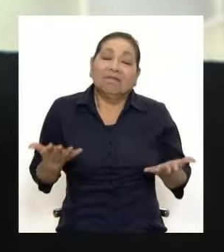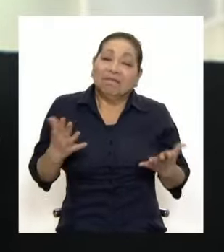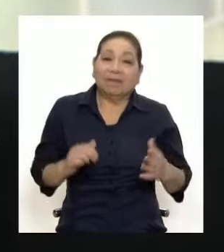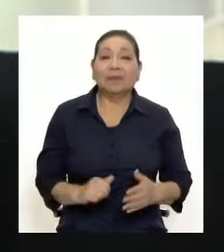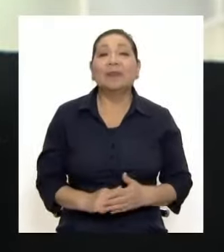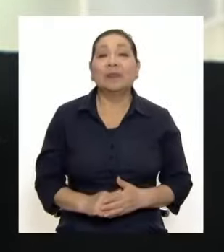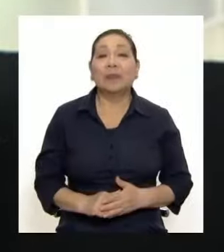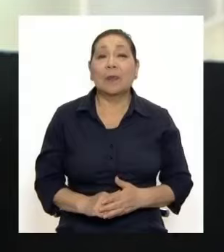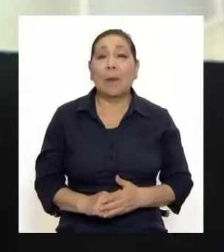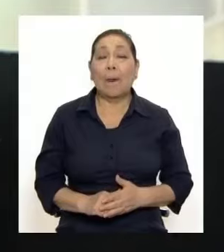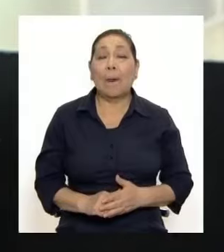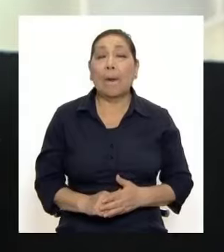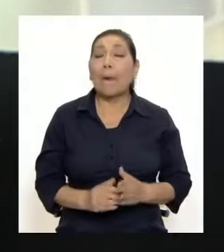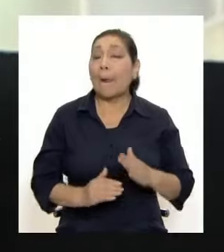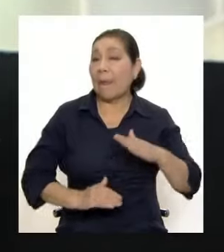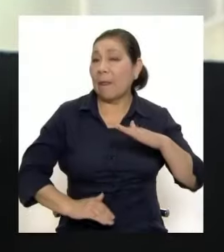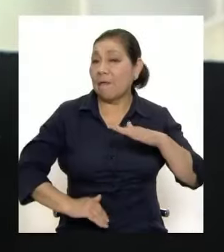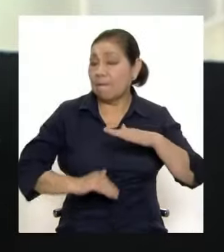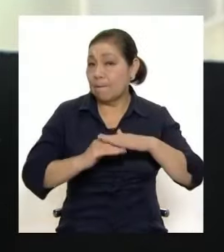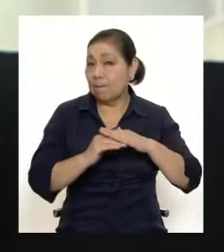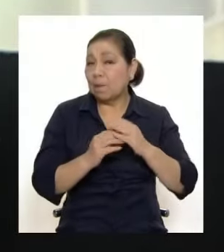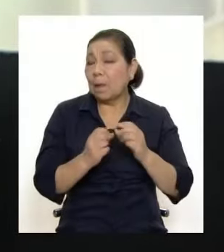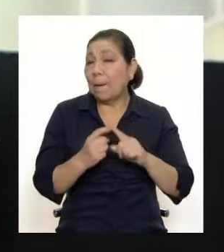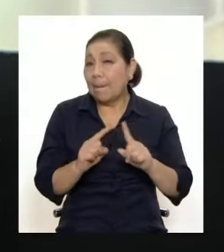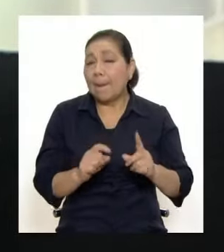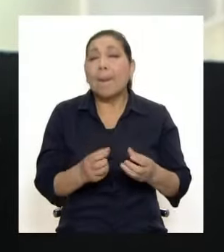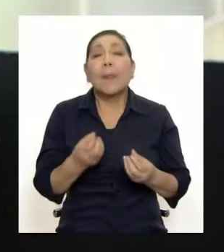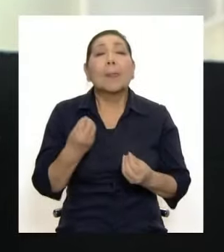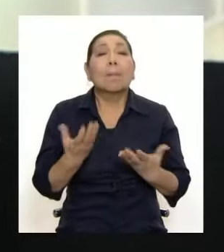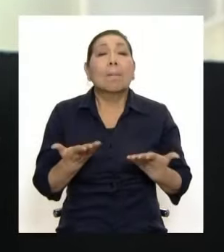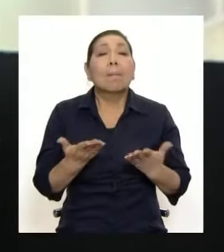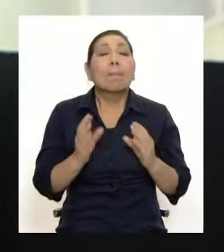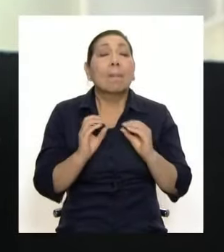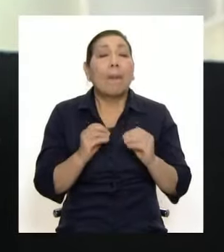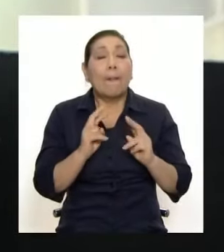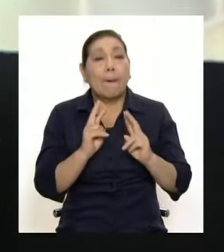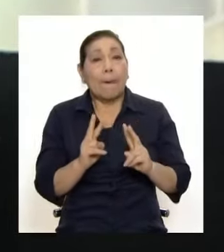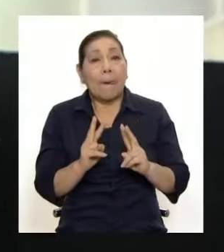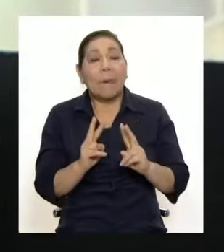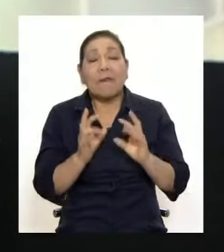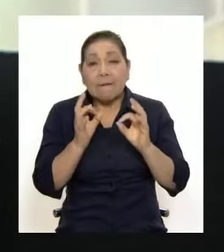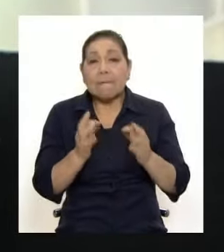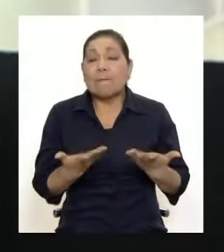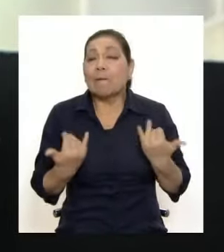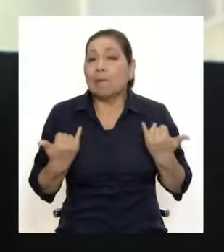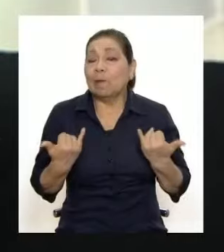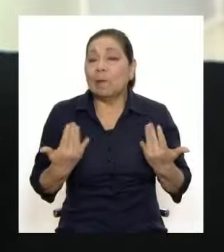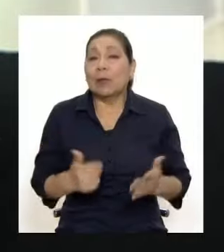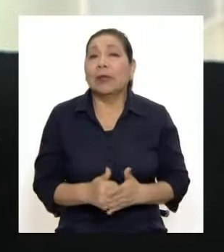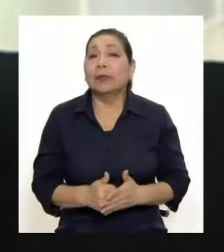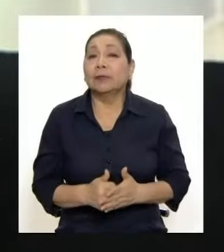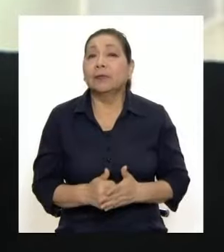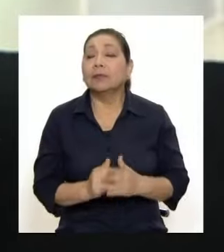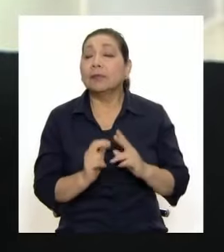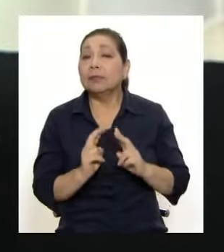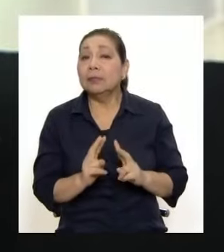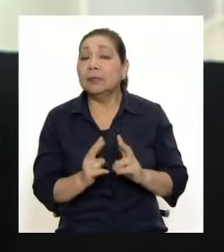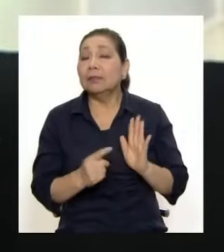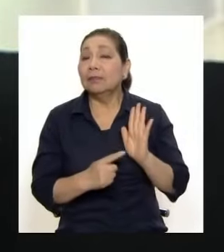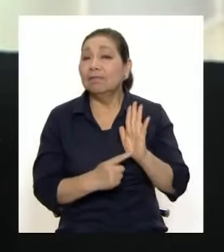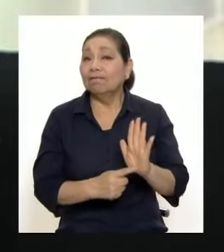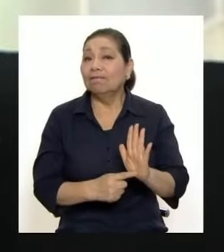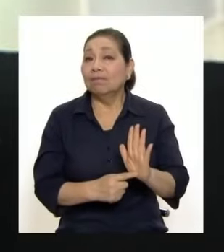eh en en mayor porcentaje Pero cómo cómo se debe de mirar de manera correcta esta esta ventana de la